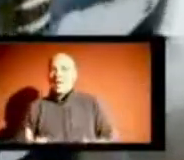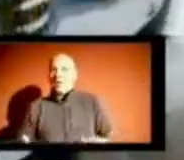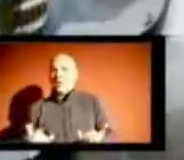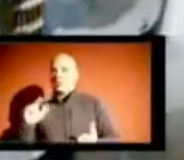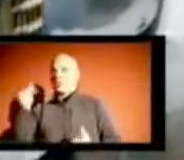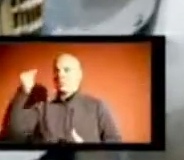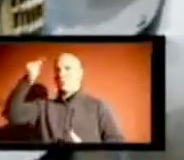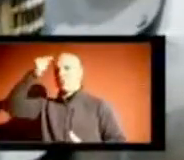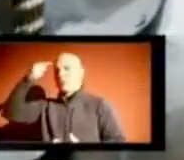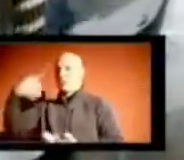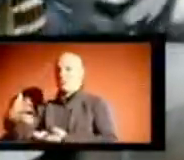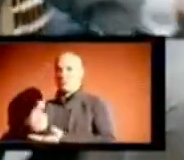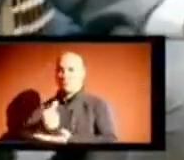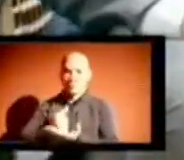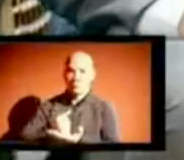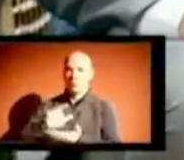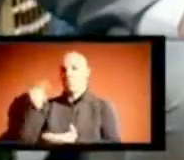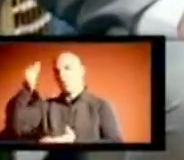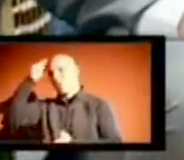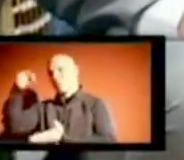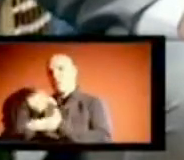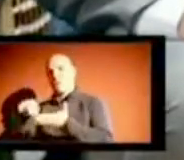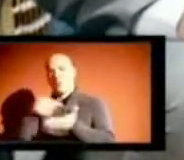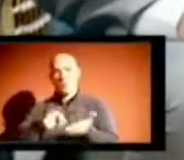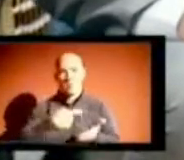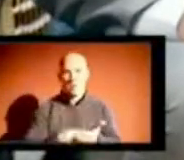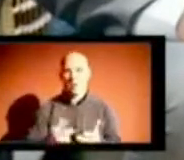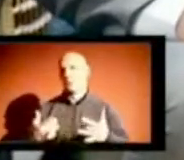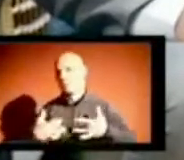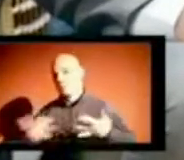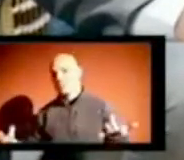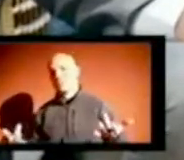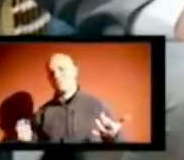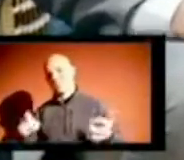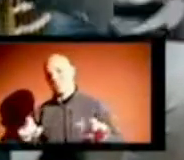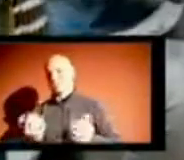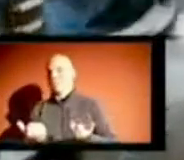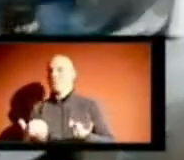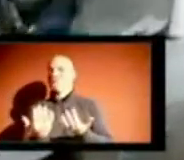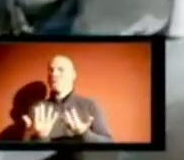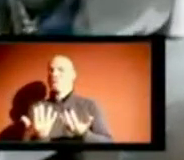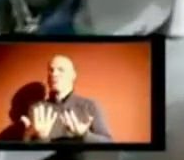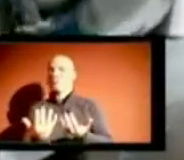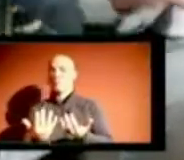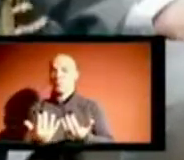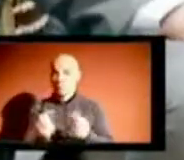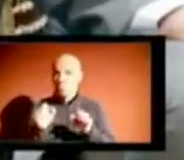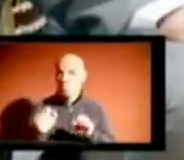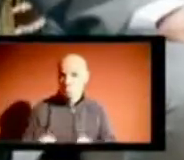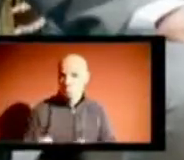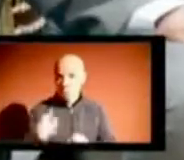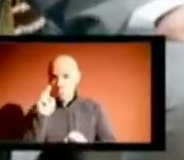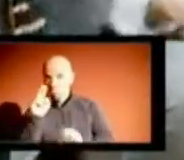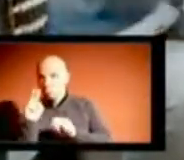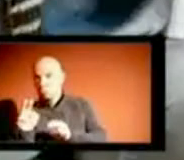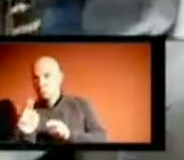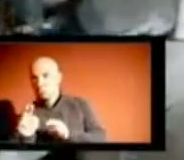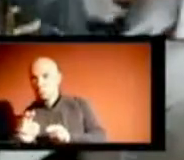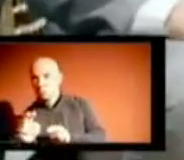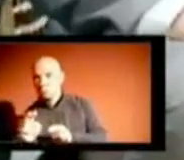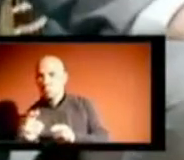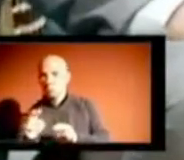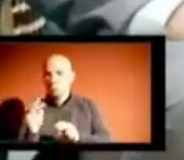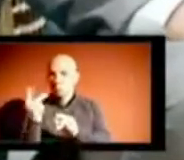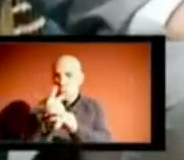gobierno, los gastos del gobierno, y debemos actuar responsablemente. Así que se puede estudiar, se pueden hacer